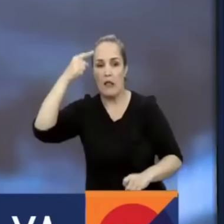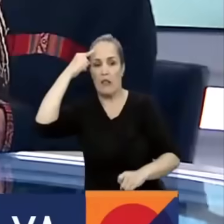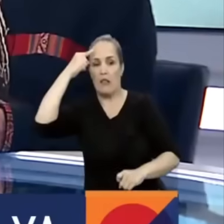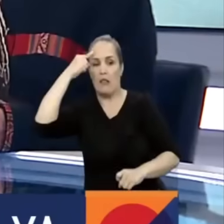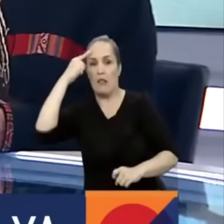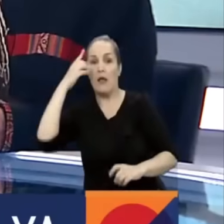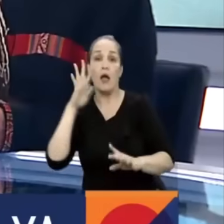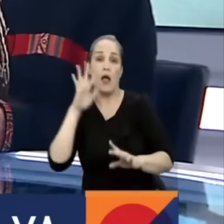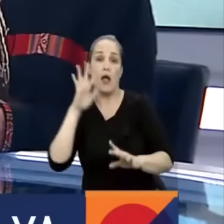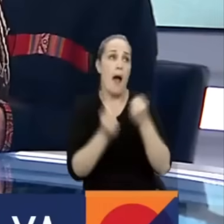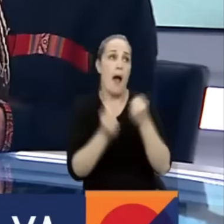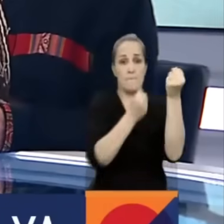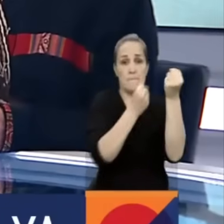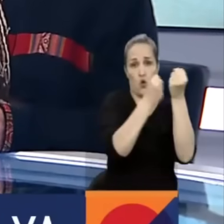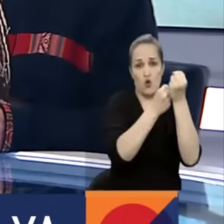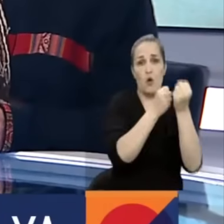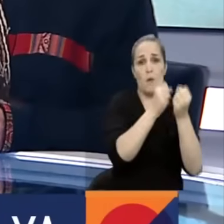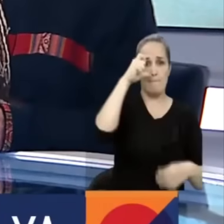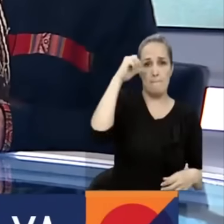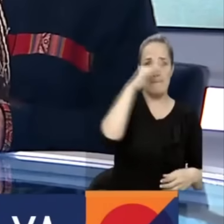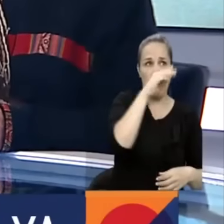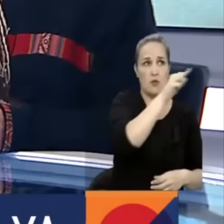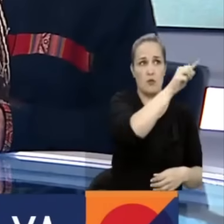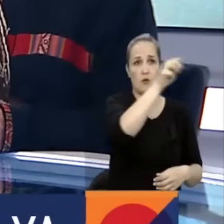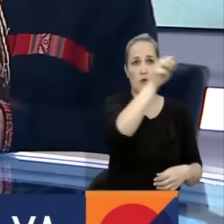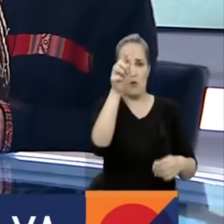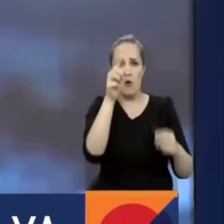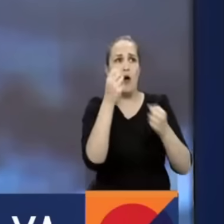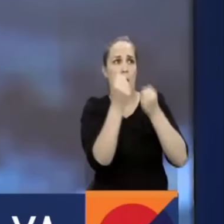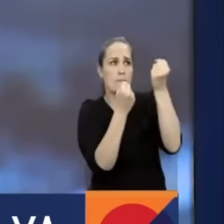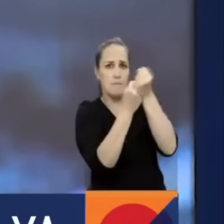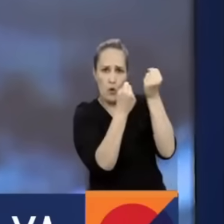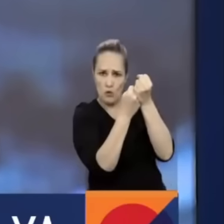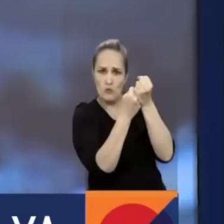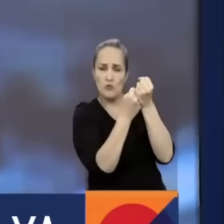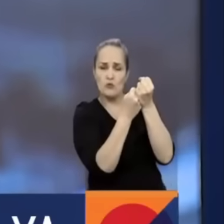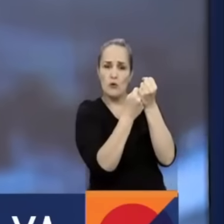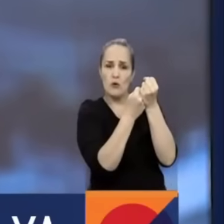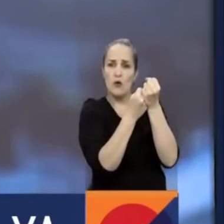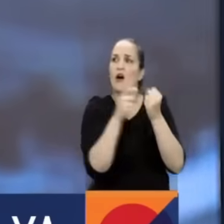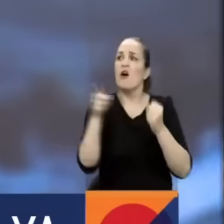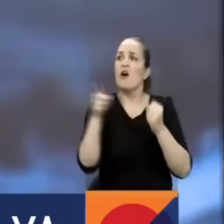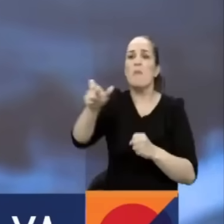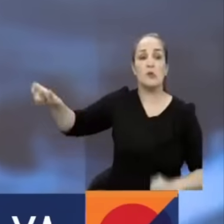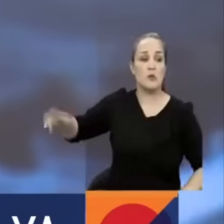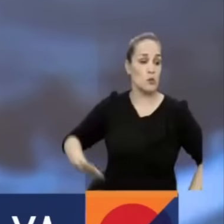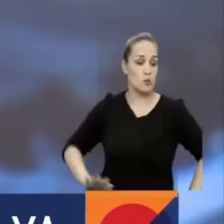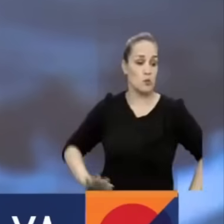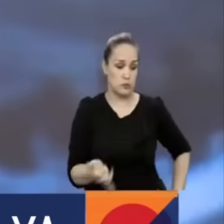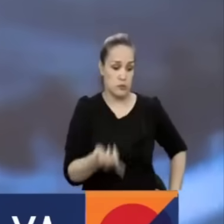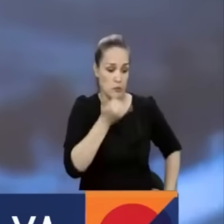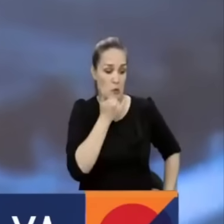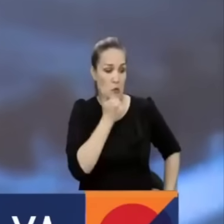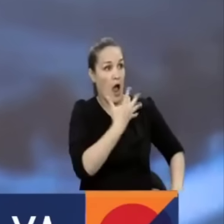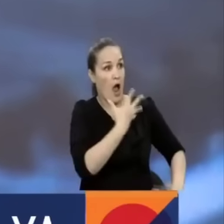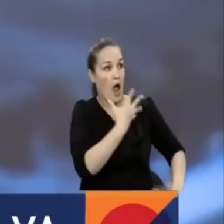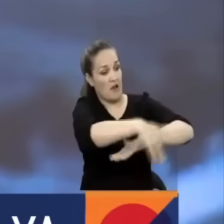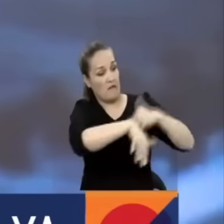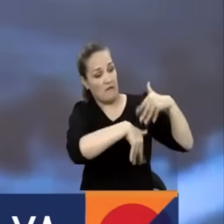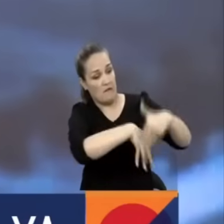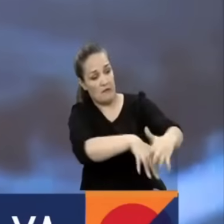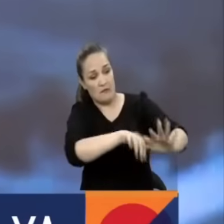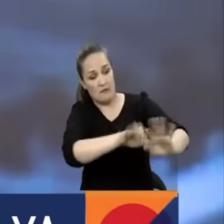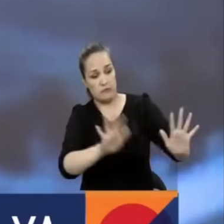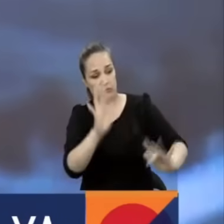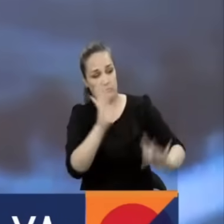el proyecto, obviamente, del presidente Gustavo Petro, para de pronto acallar esas voces que dicen que en la calle no es y que se tiene